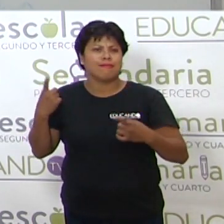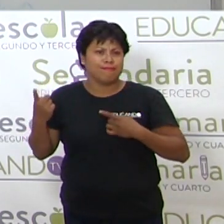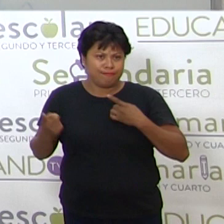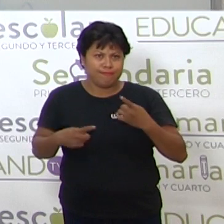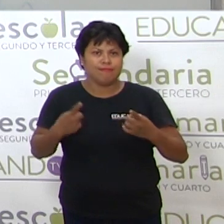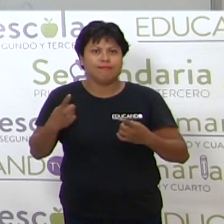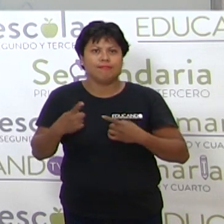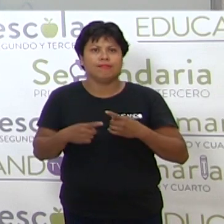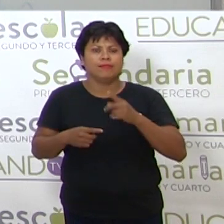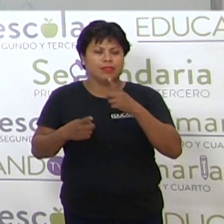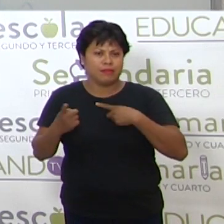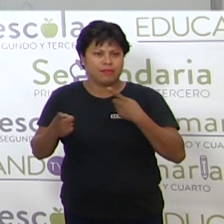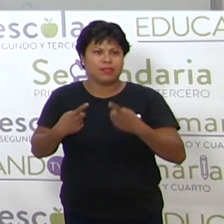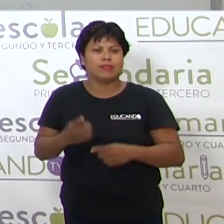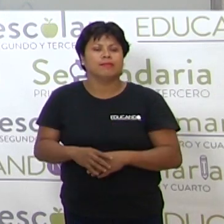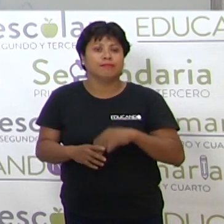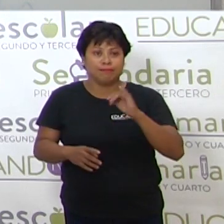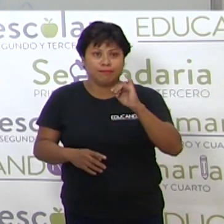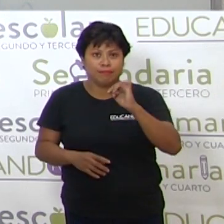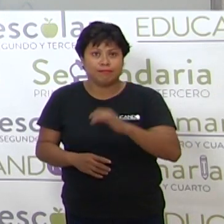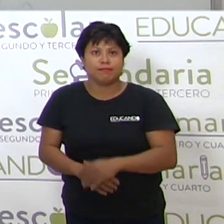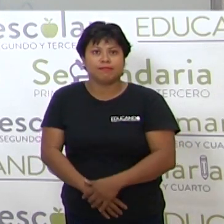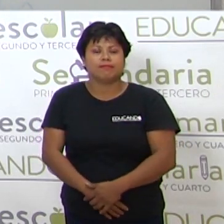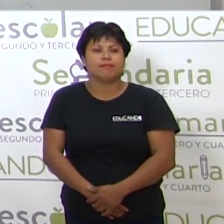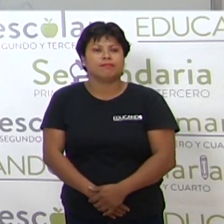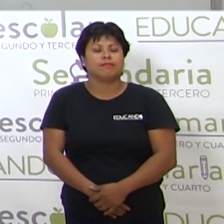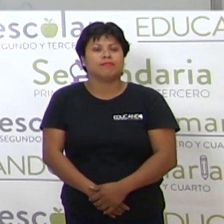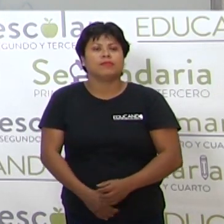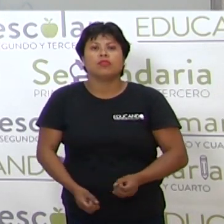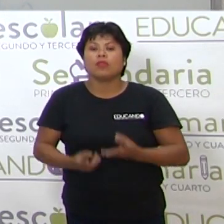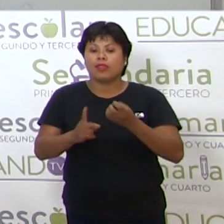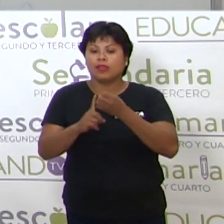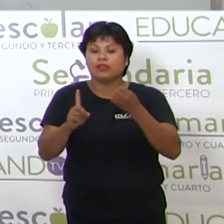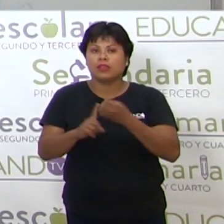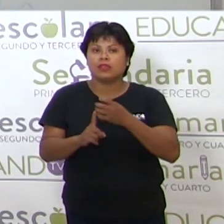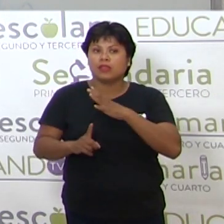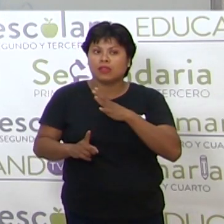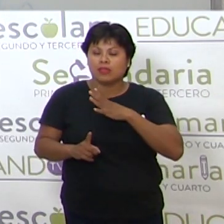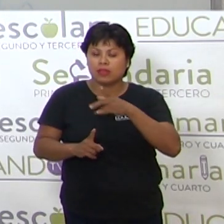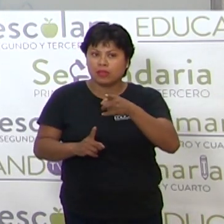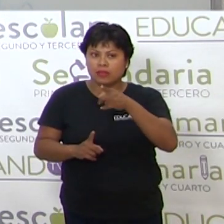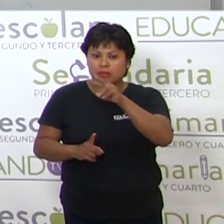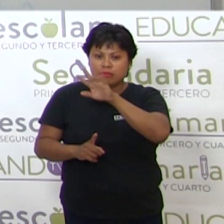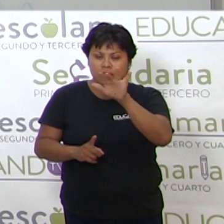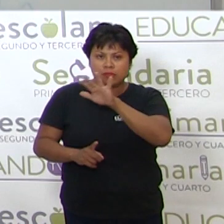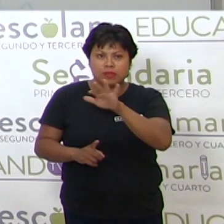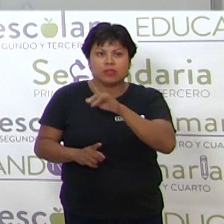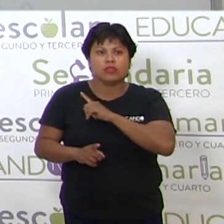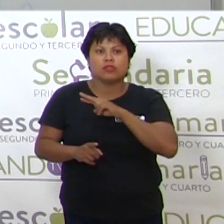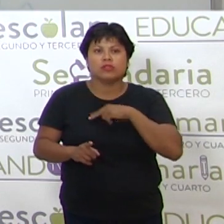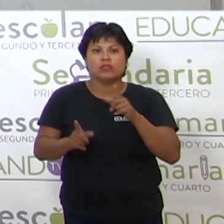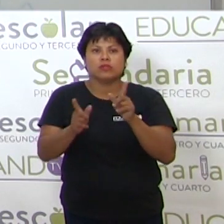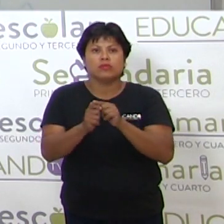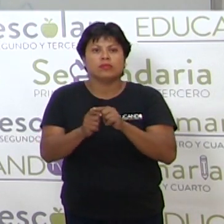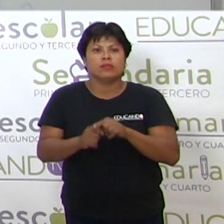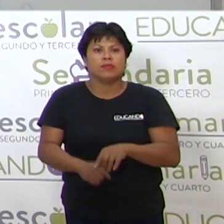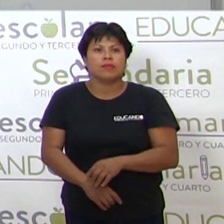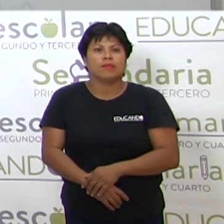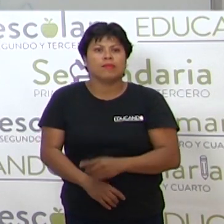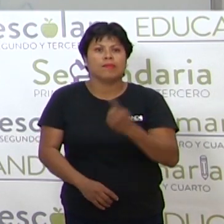me divertí sí cuántas oraciones integran nuestro breve texto